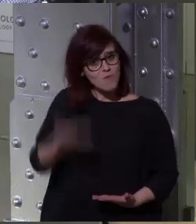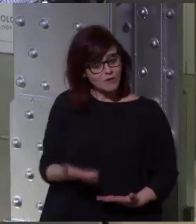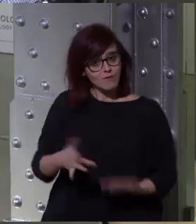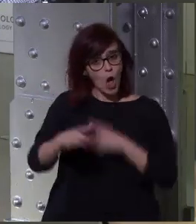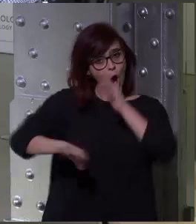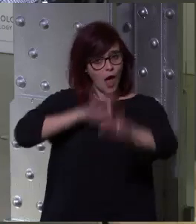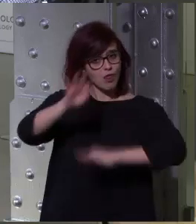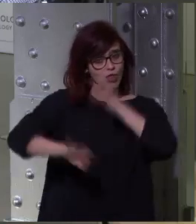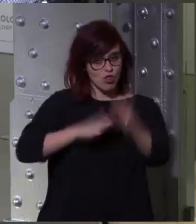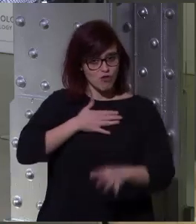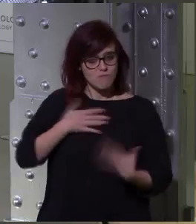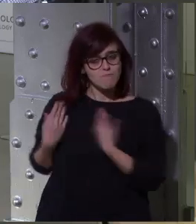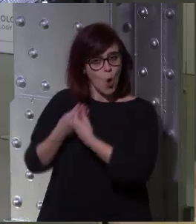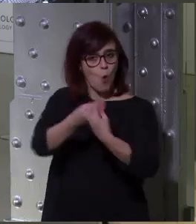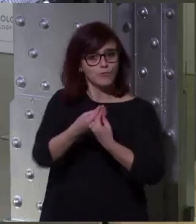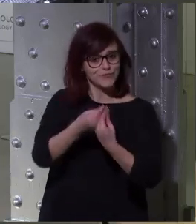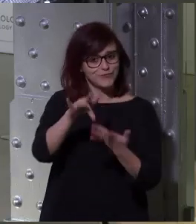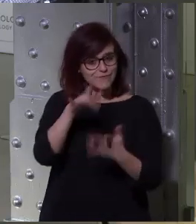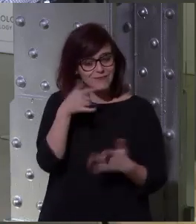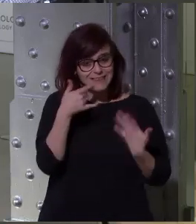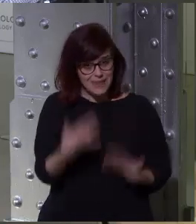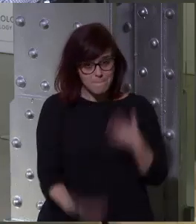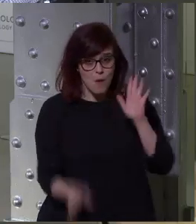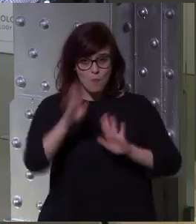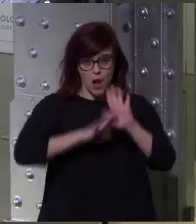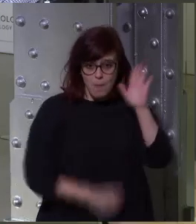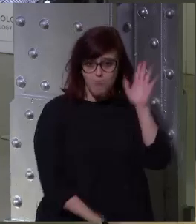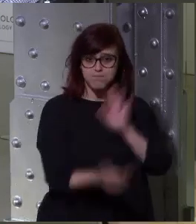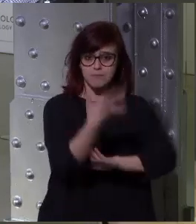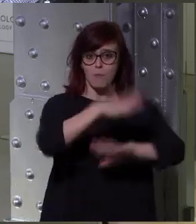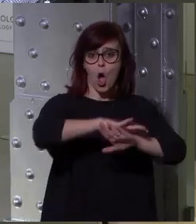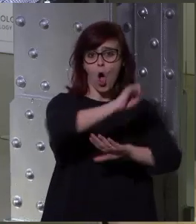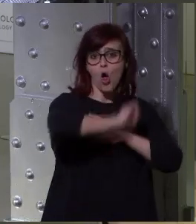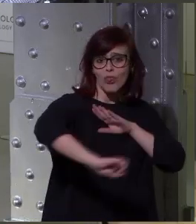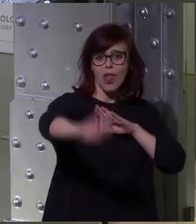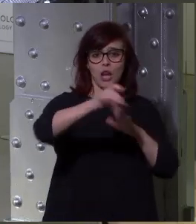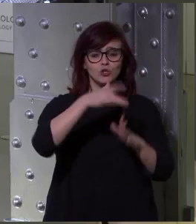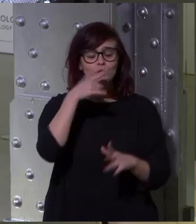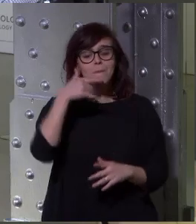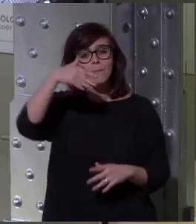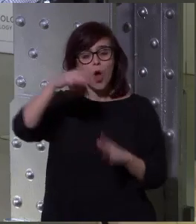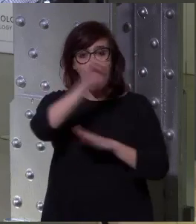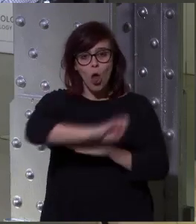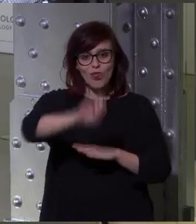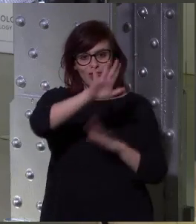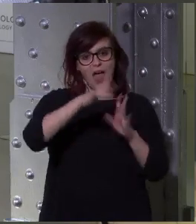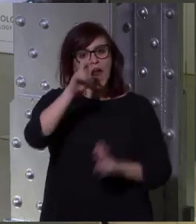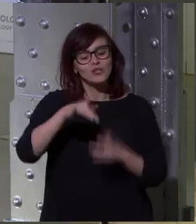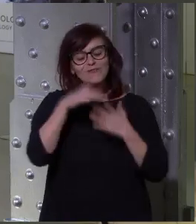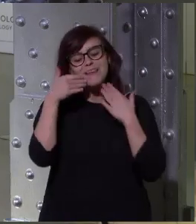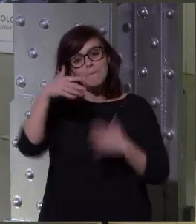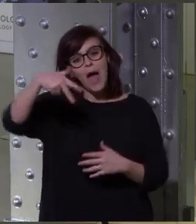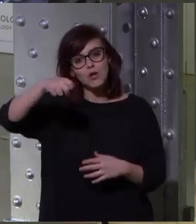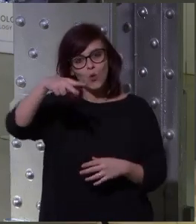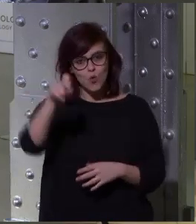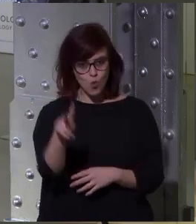nuestra organización desde el principio que creamos el programa de océanos hace ya 20 años. Manu, bienvenido.